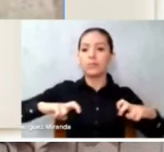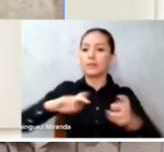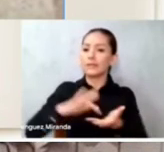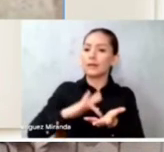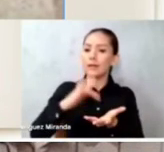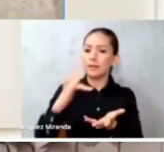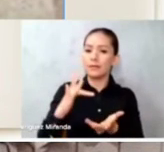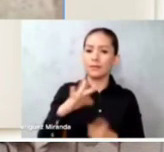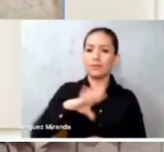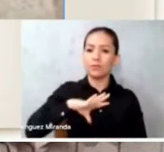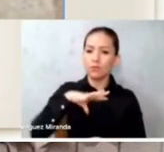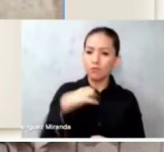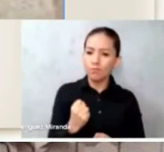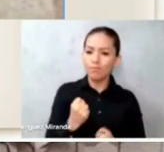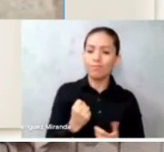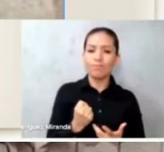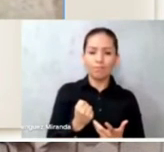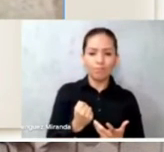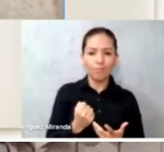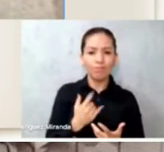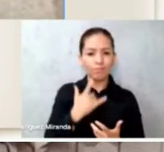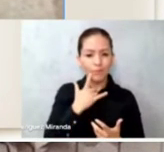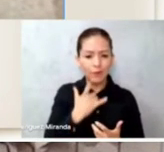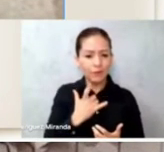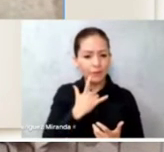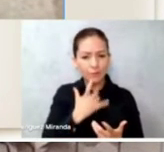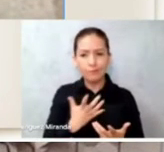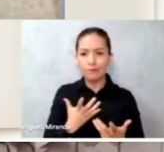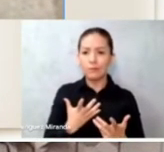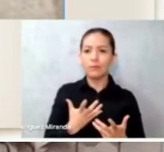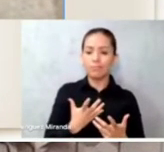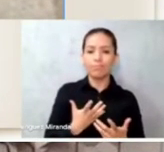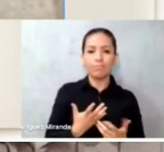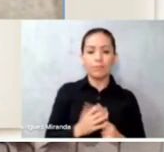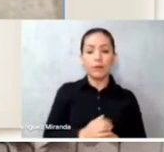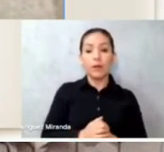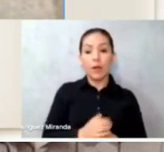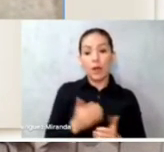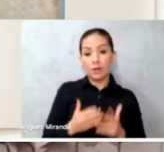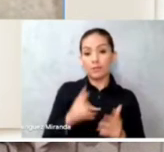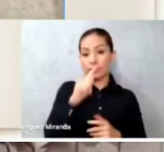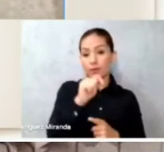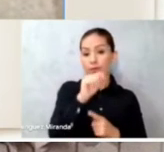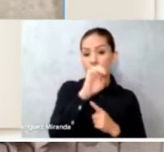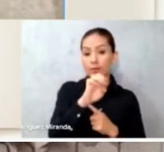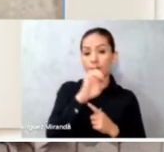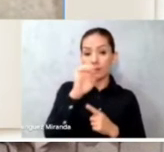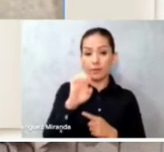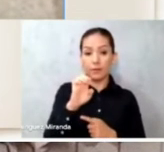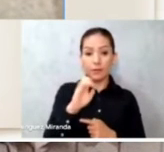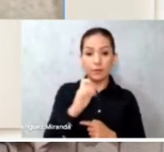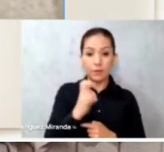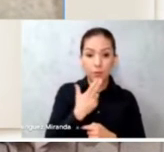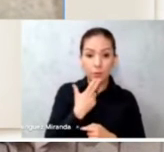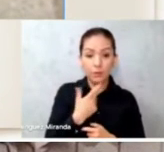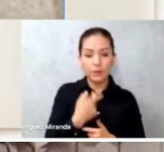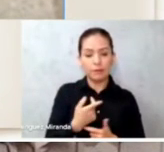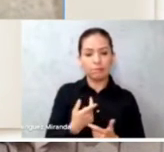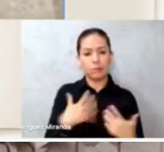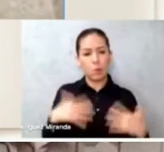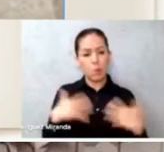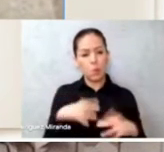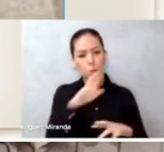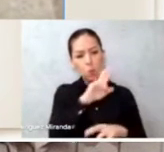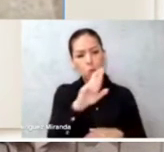y pasión para lograr que una vez más el Tribunal Electoral de Chihuahua sea reconocido por ser uno de los